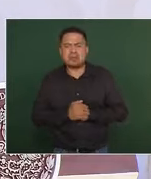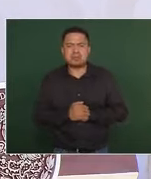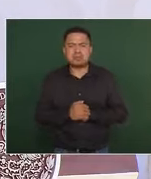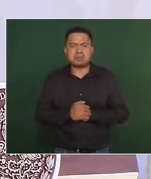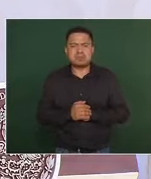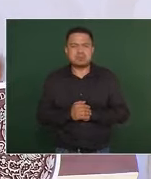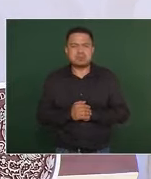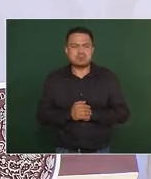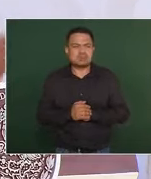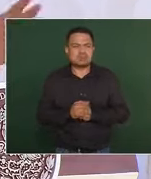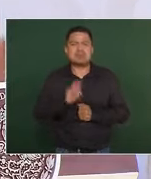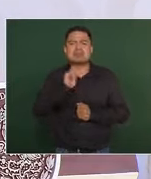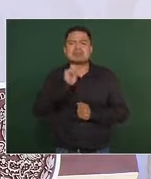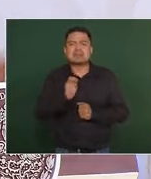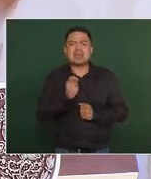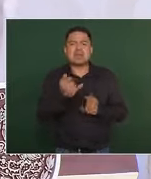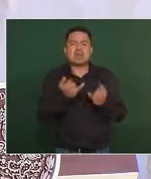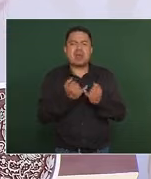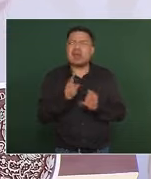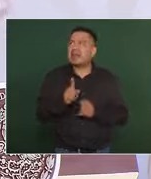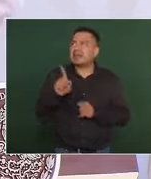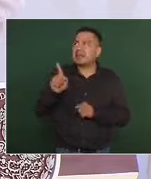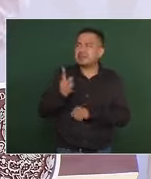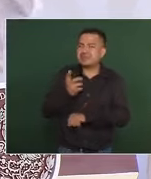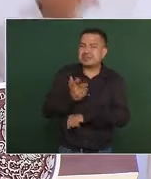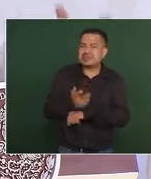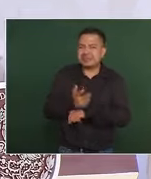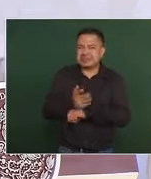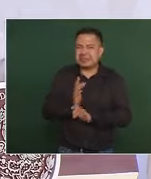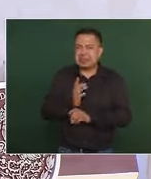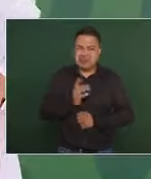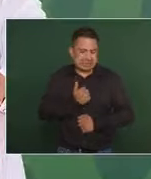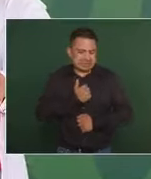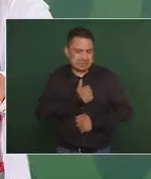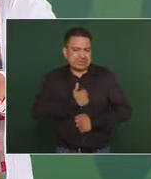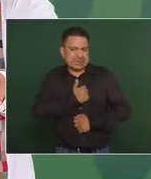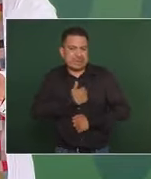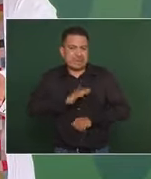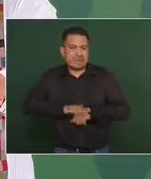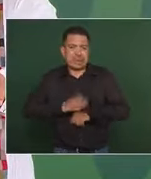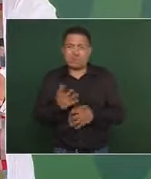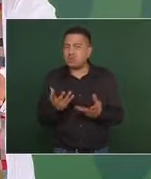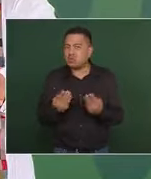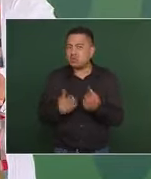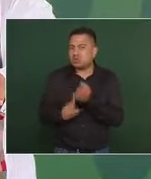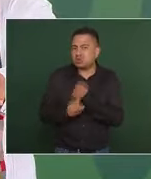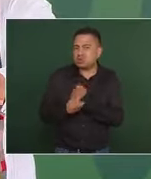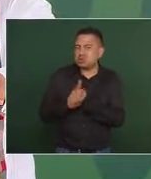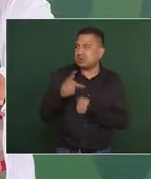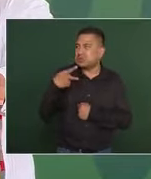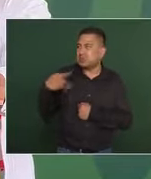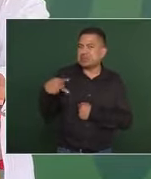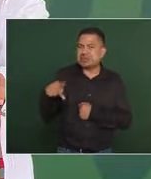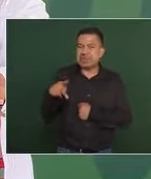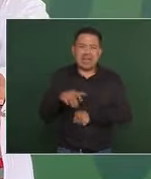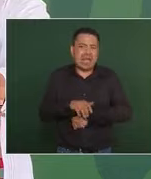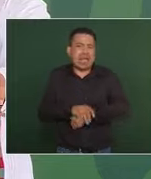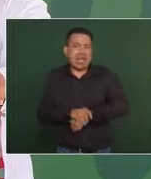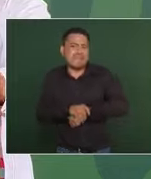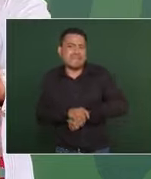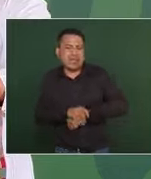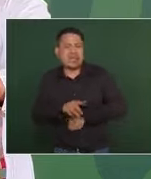que tienen en Estados Unidos y que lamentablemente les afecta mucho a nuestros